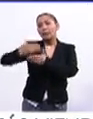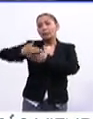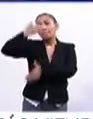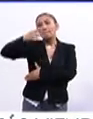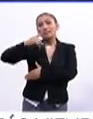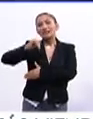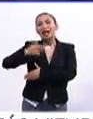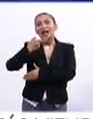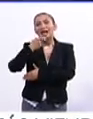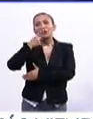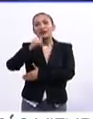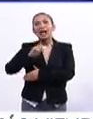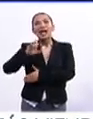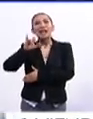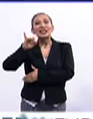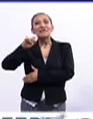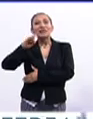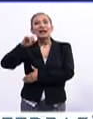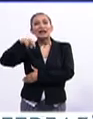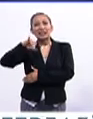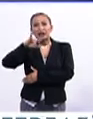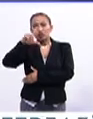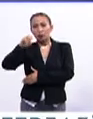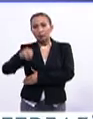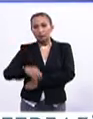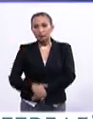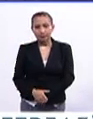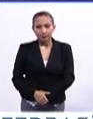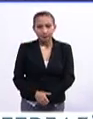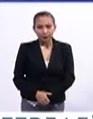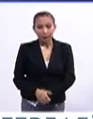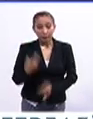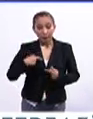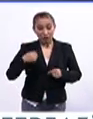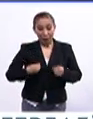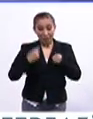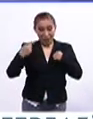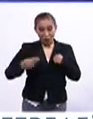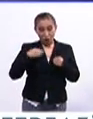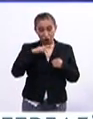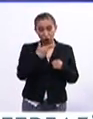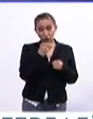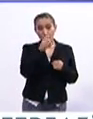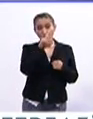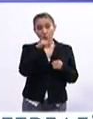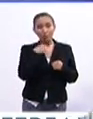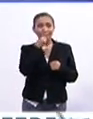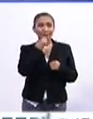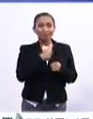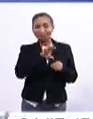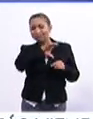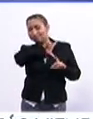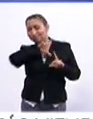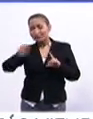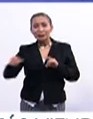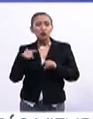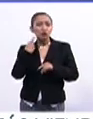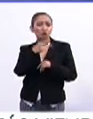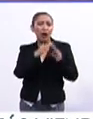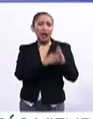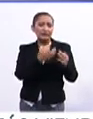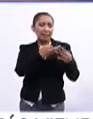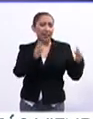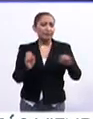presa hidroeléctrica El Infiernillo. Los habitantes del viejo Churumuco se vieron forzados a abandonar sus